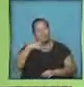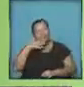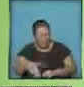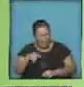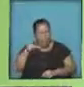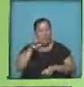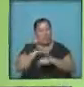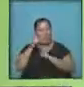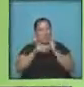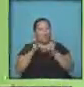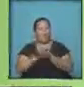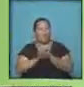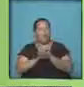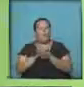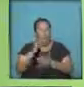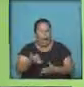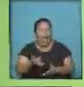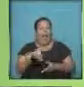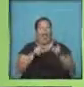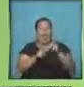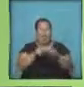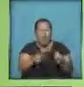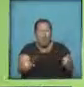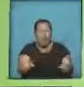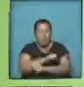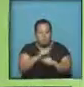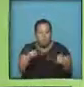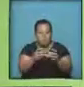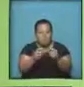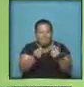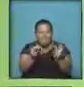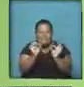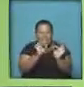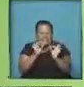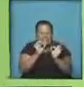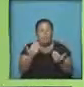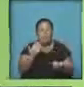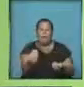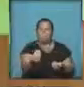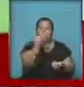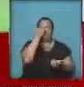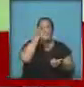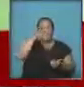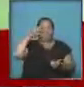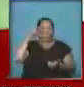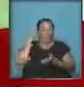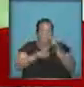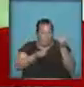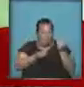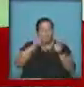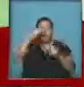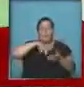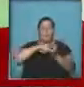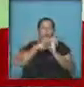que el doctor se está refiriendo a que efectivamente parte de estas partículas que son muy pequeñas pueden ser inhaladas y